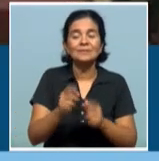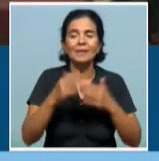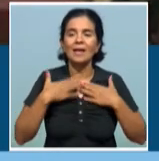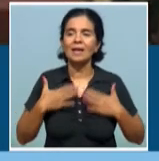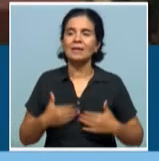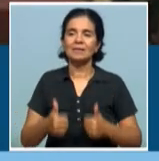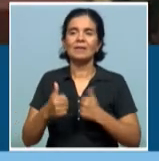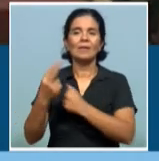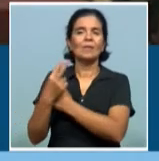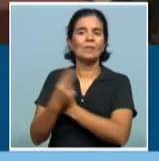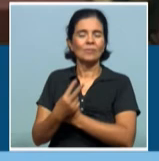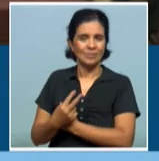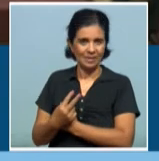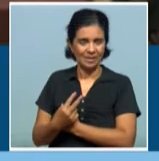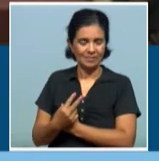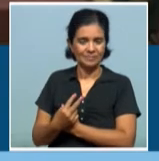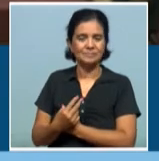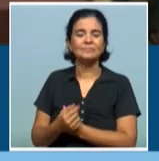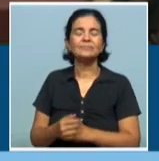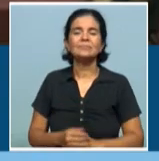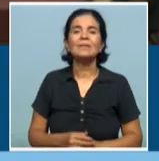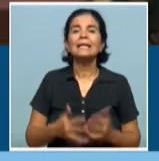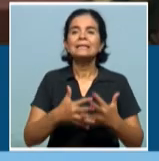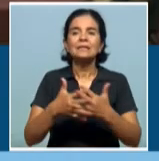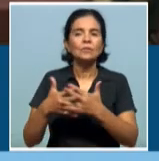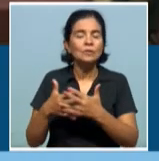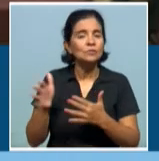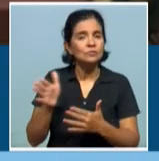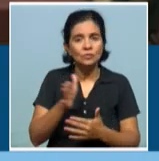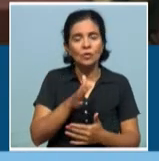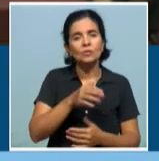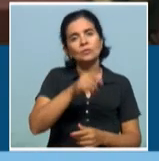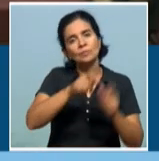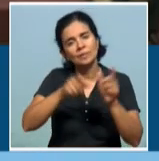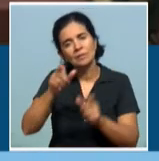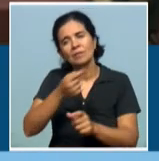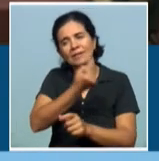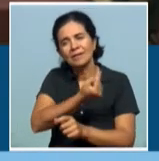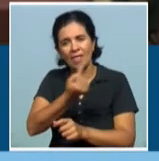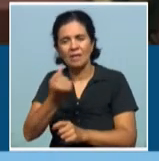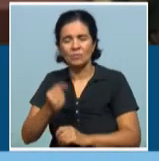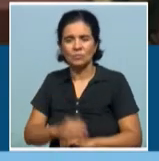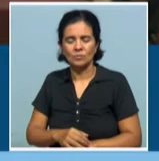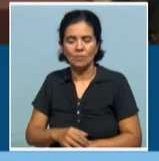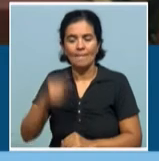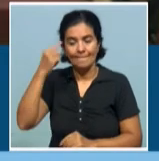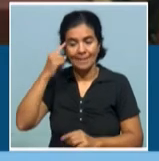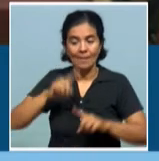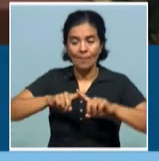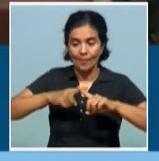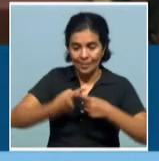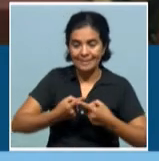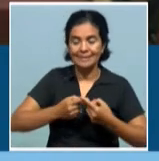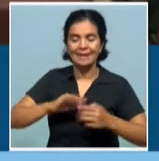salud, la cooperación y la inclusión de todos y de cada uno de los sanluiseños. Creemos en una política de deporte